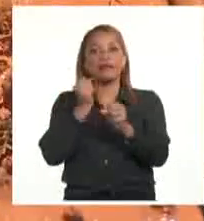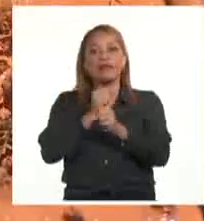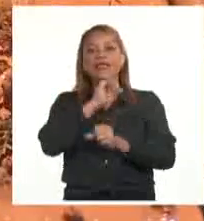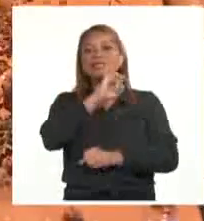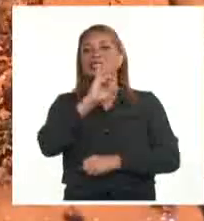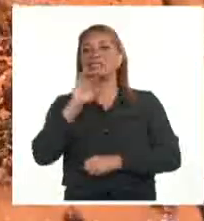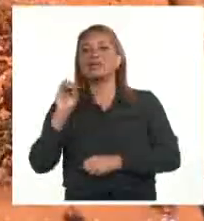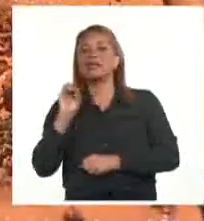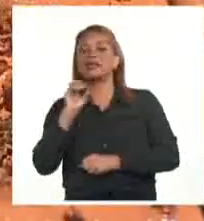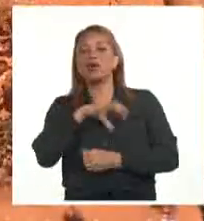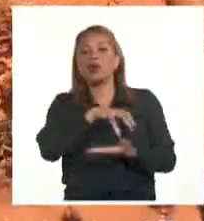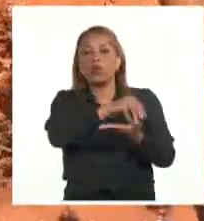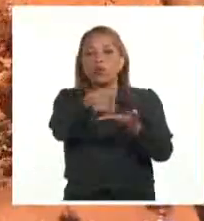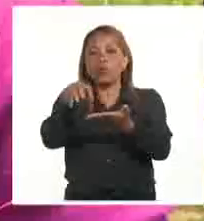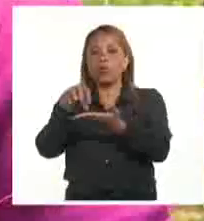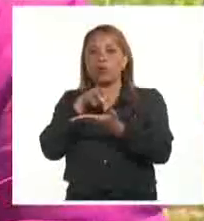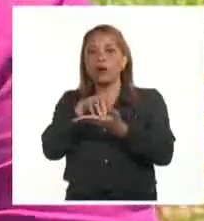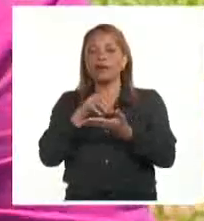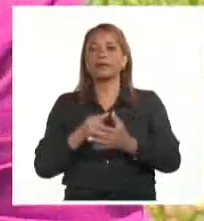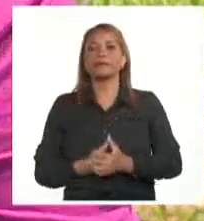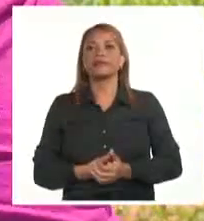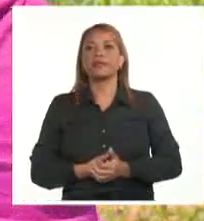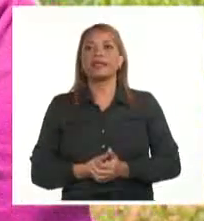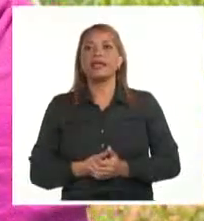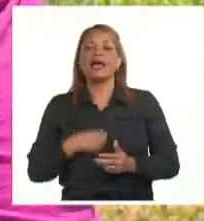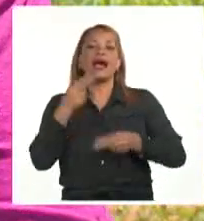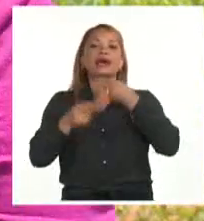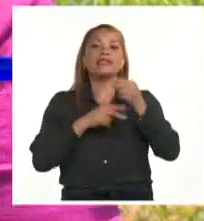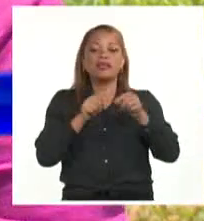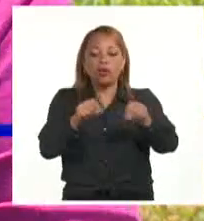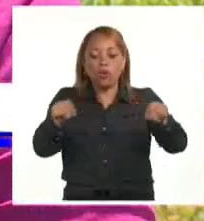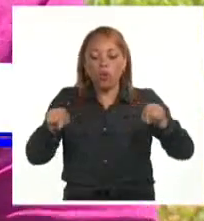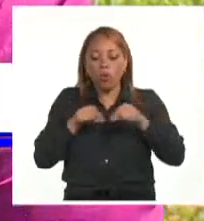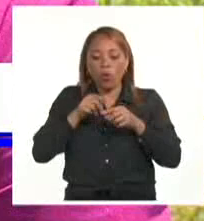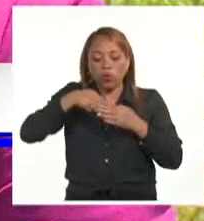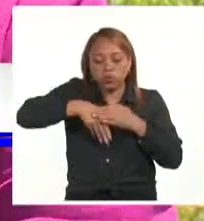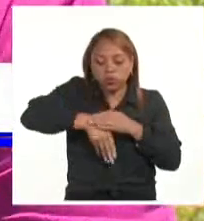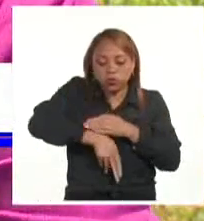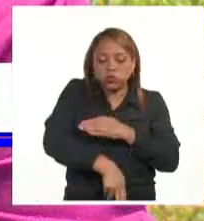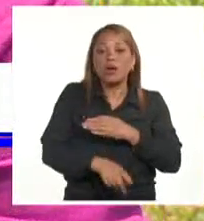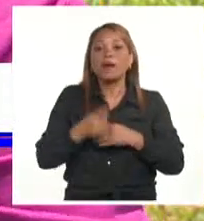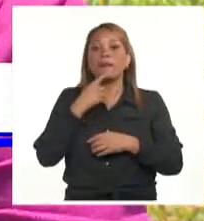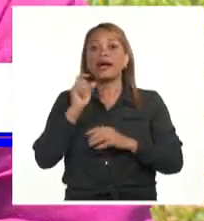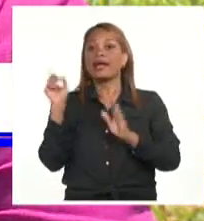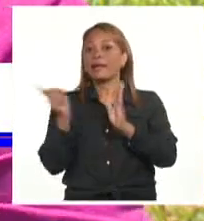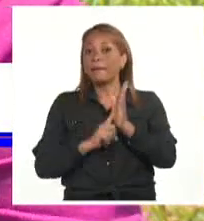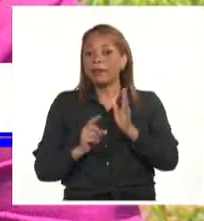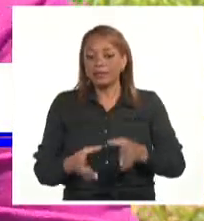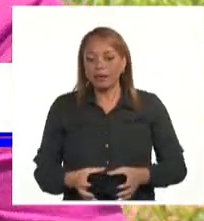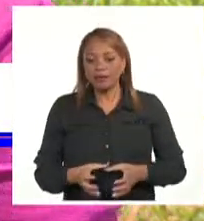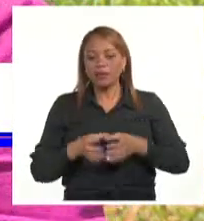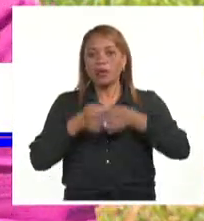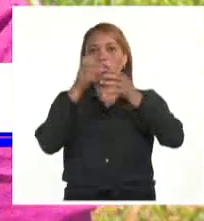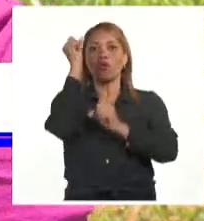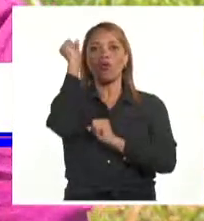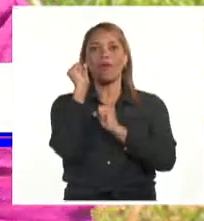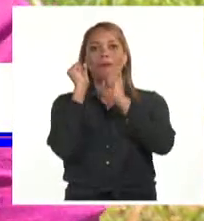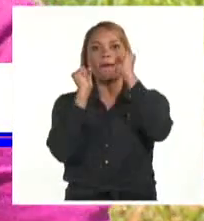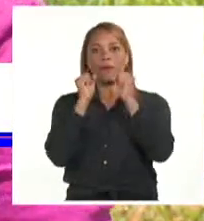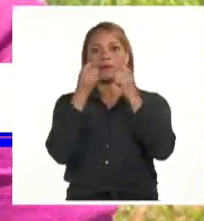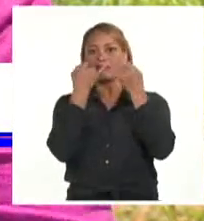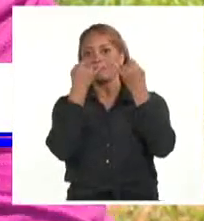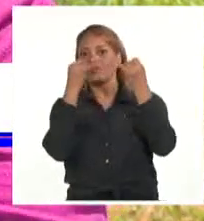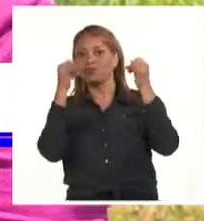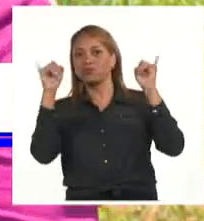puntos. Que están haciendo los huecos para que la Unión Eléctrica pueda emplazar los postes y de ahí realizar el tendido eléctrico